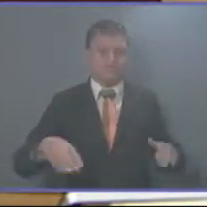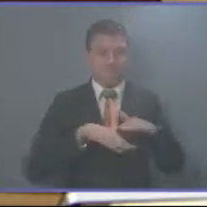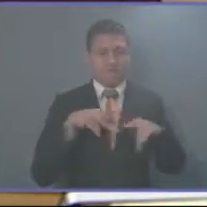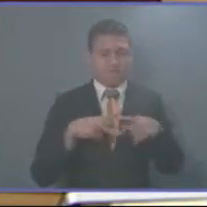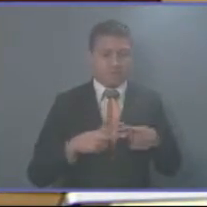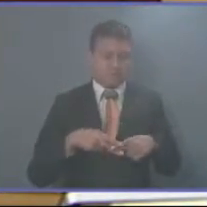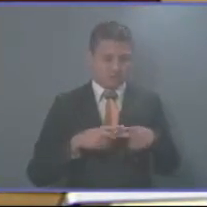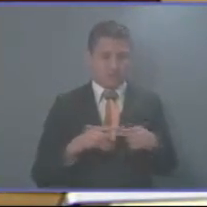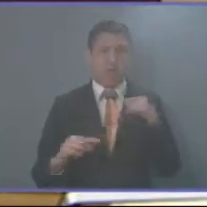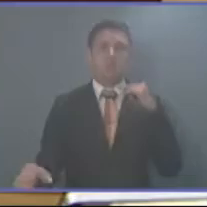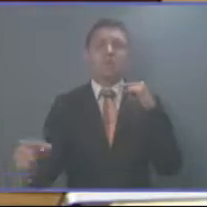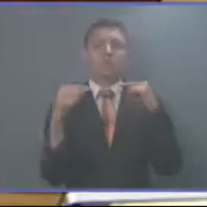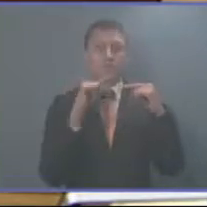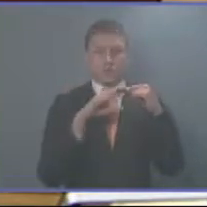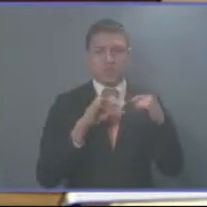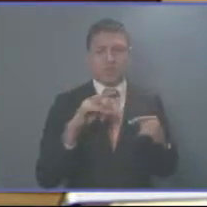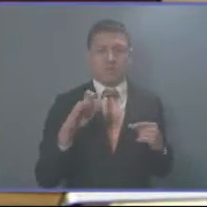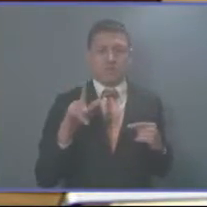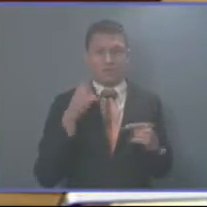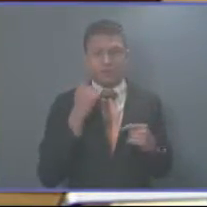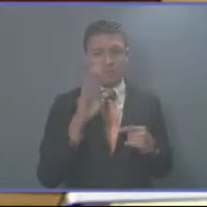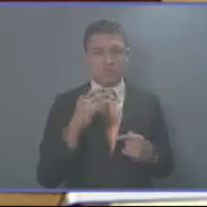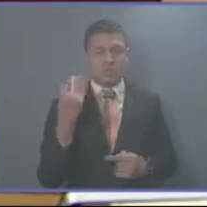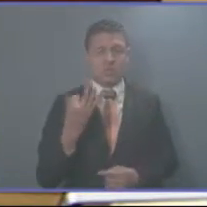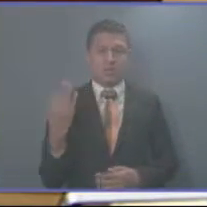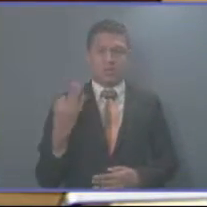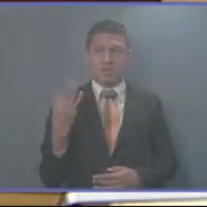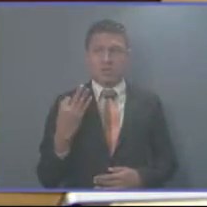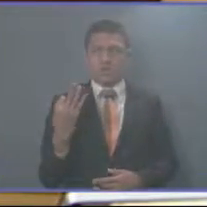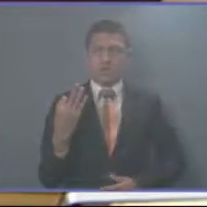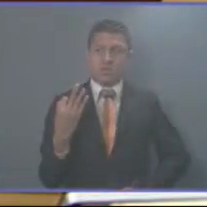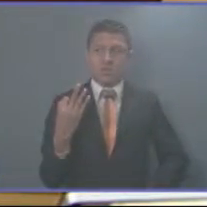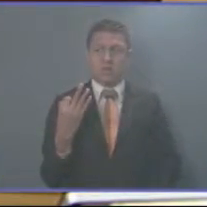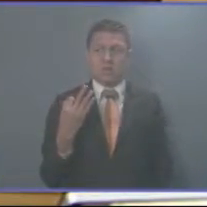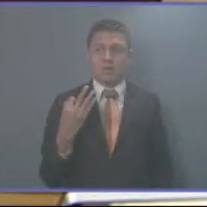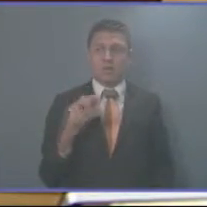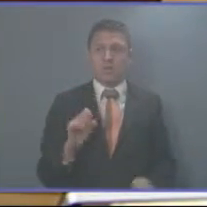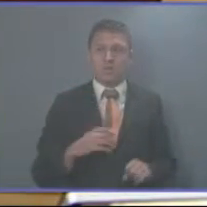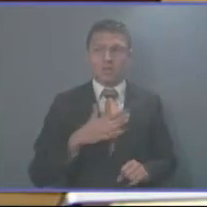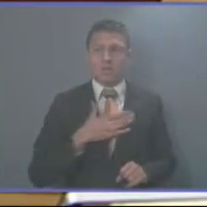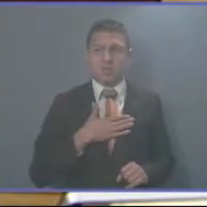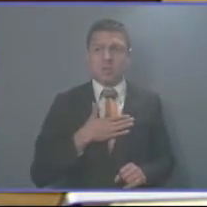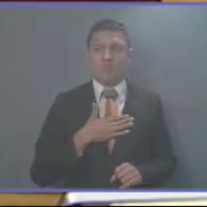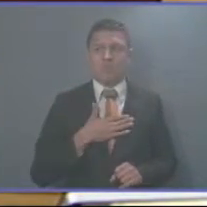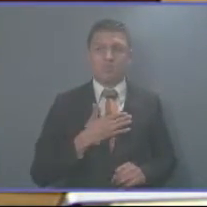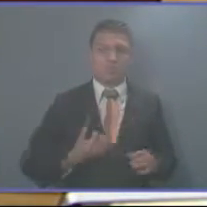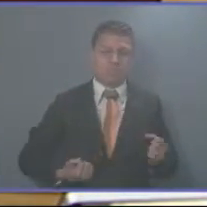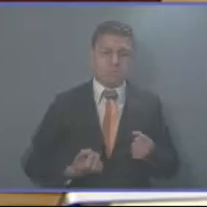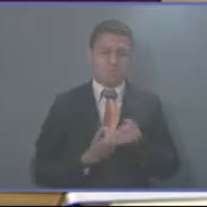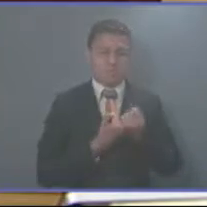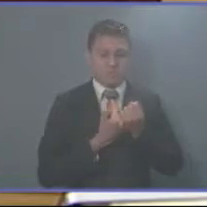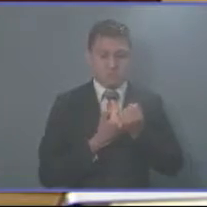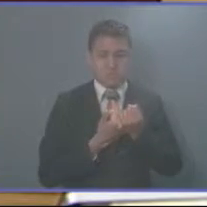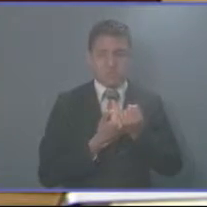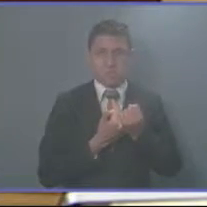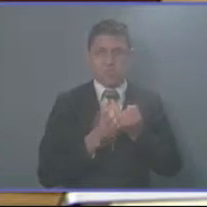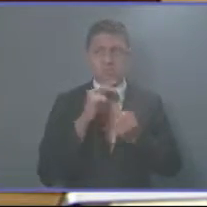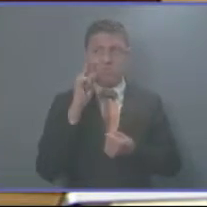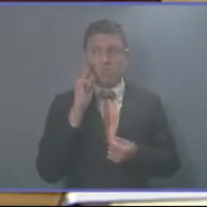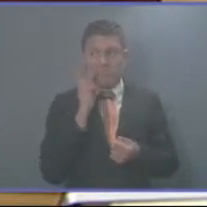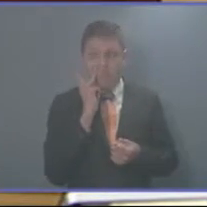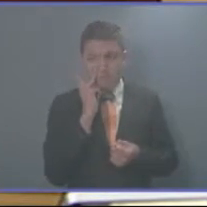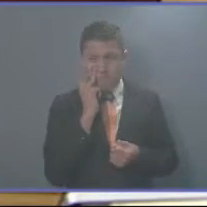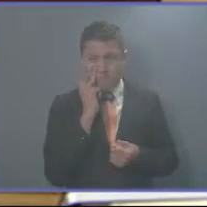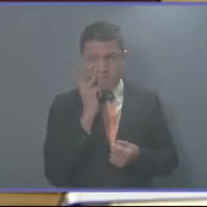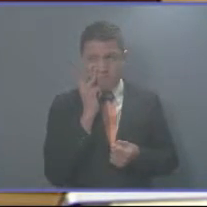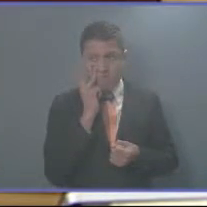y que la autoridad civil se ve la necesidad de tener que dar asistencia, y me refiero en